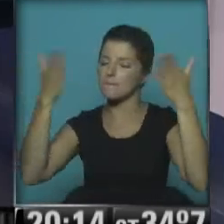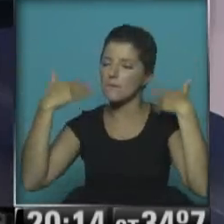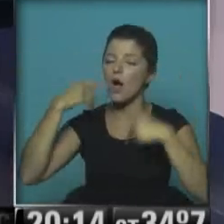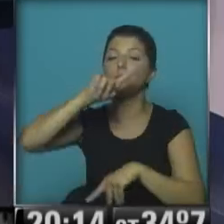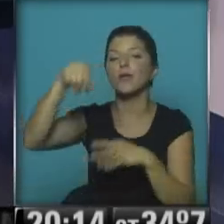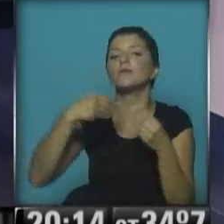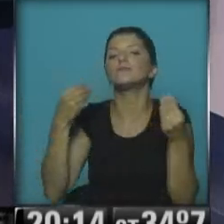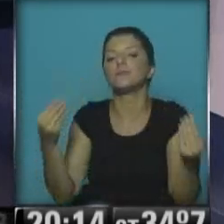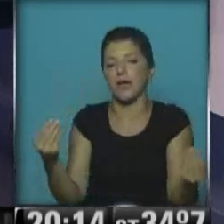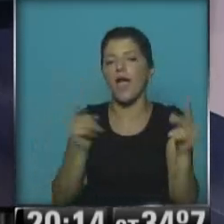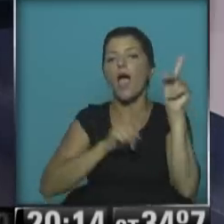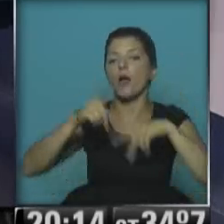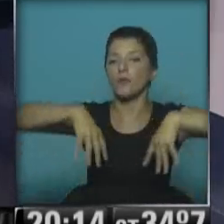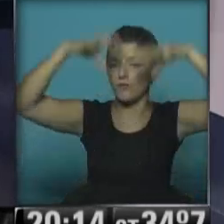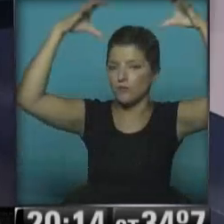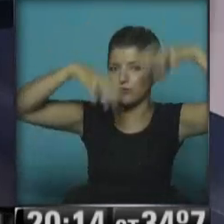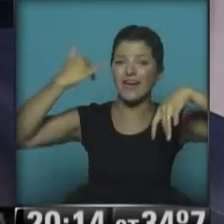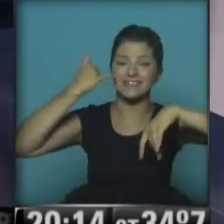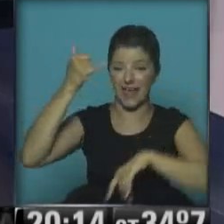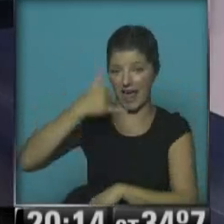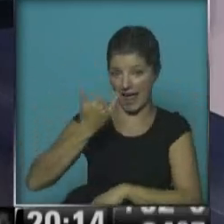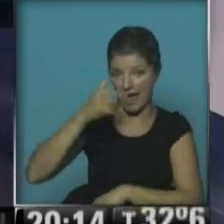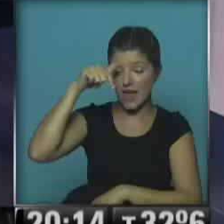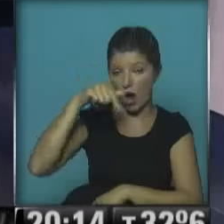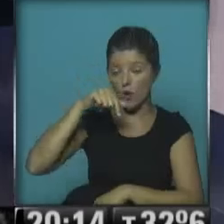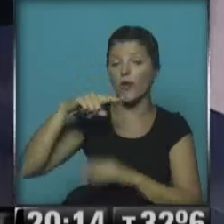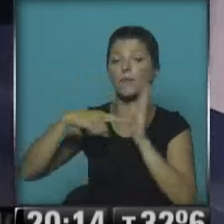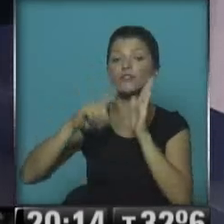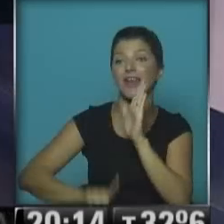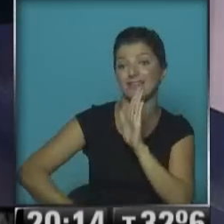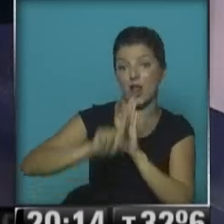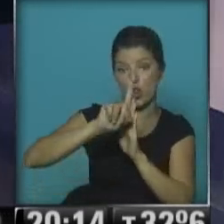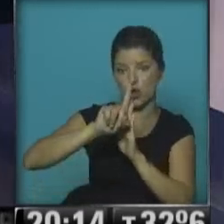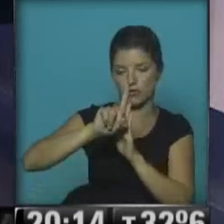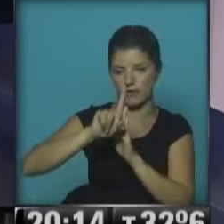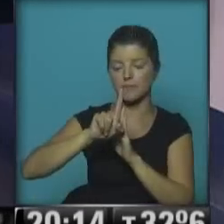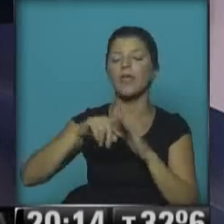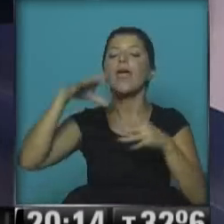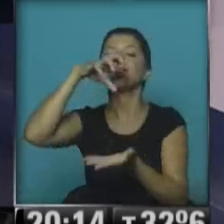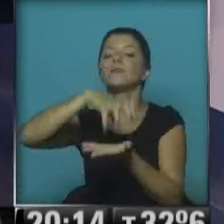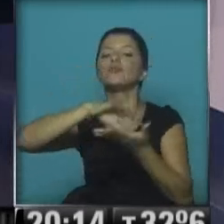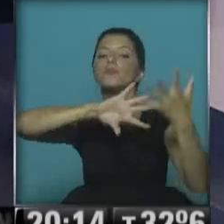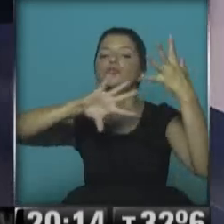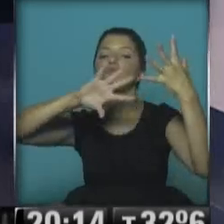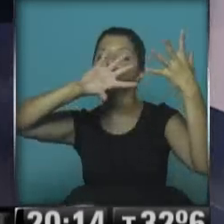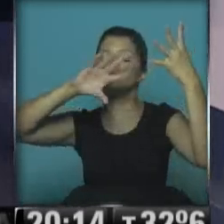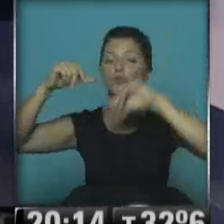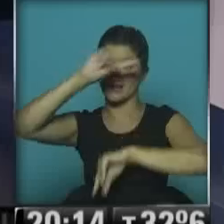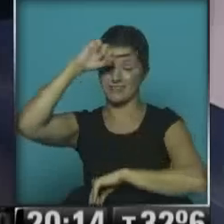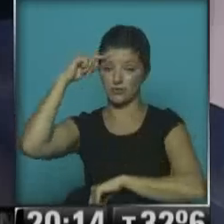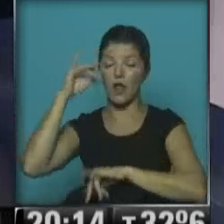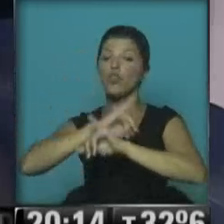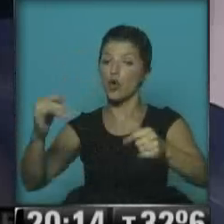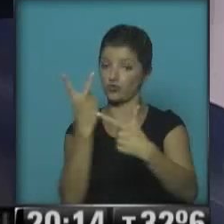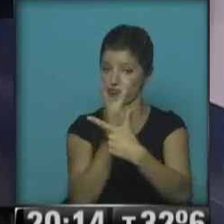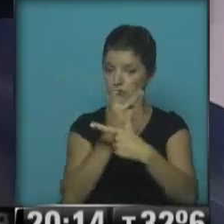traer como consecuencia algunas tormentas que ya se están registrando en el noroeste de la provincia de Buenos Aires. El Servicio Meteorológico Nacional ha emitido dos avisos de